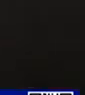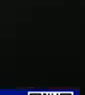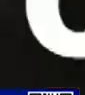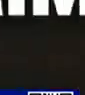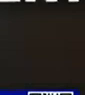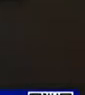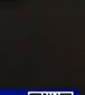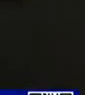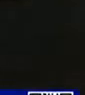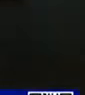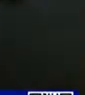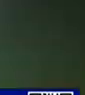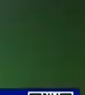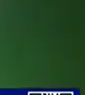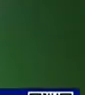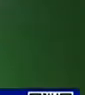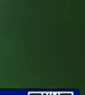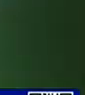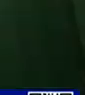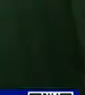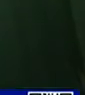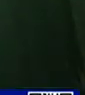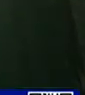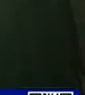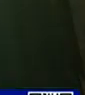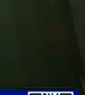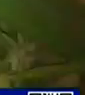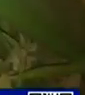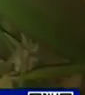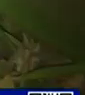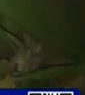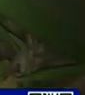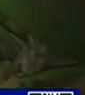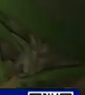¿Quién fue el autor del crimen?